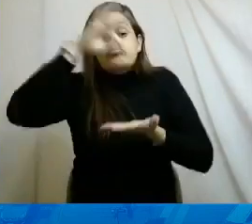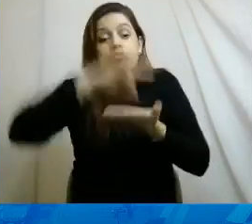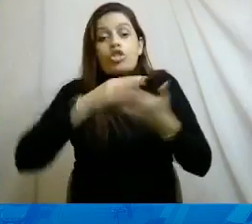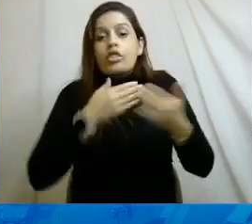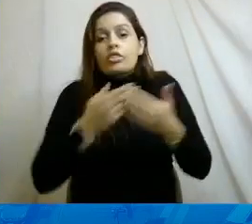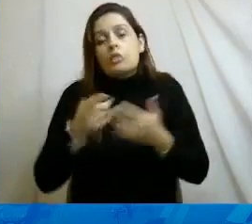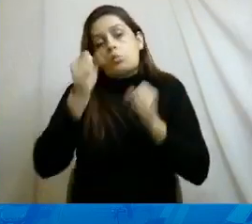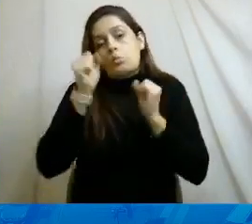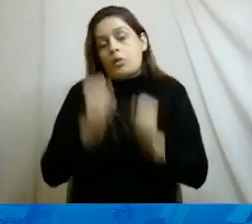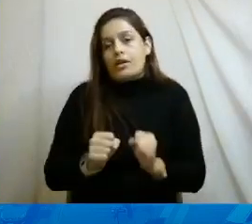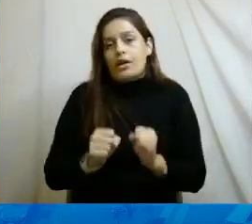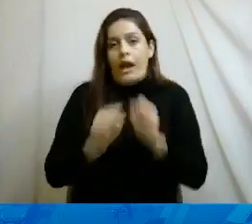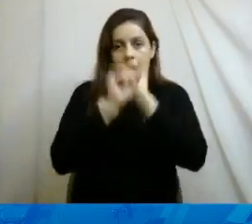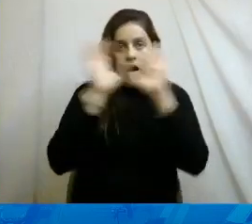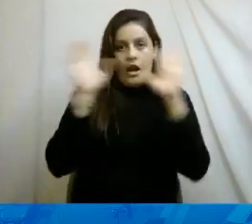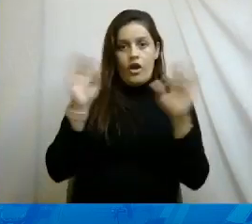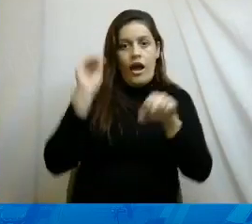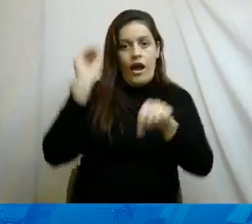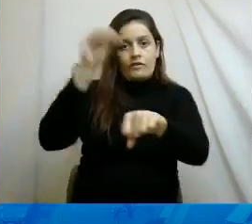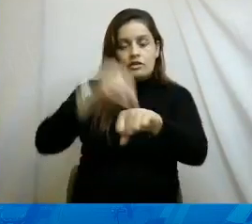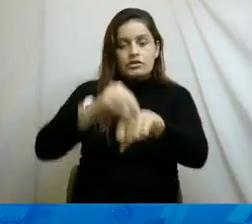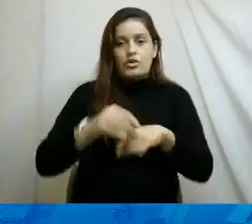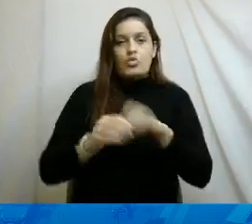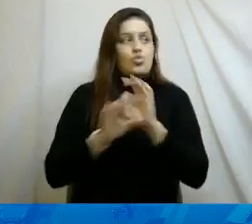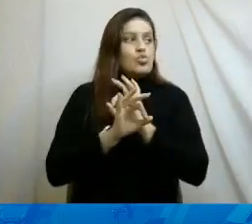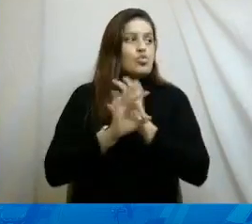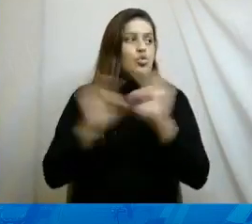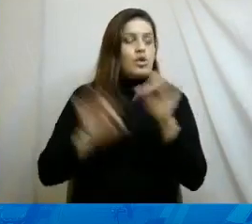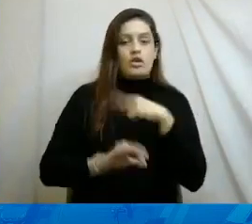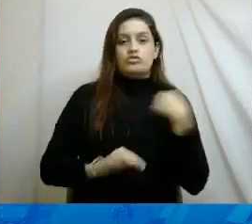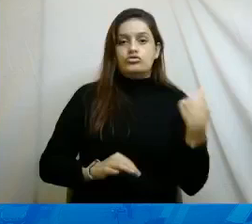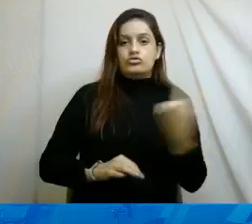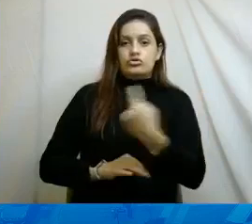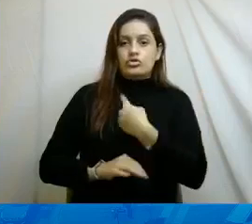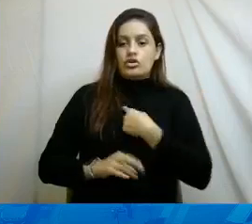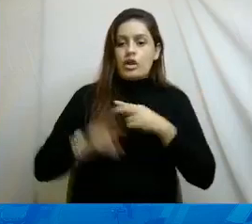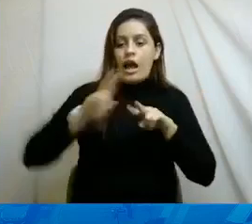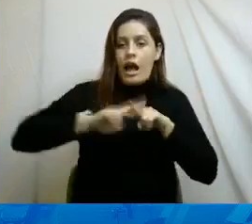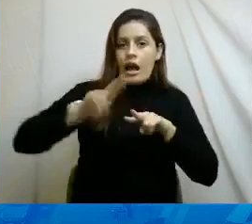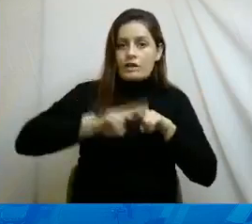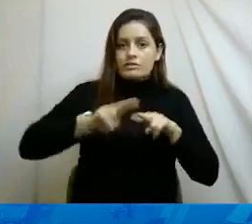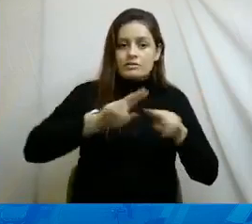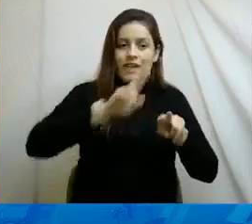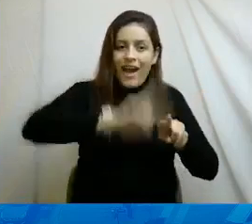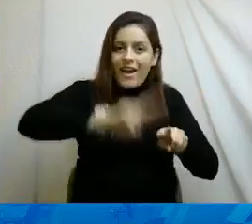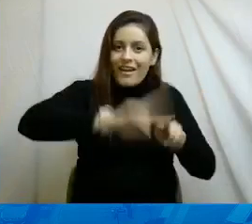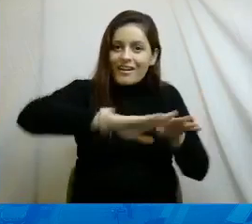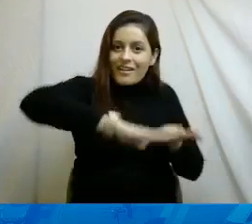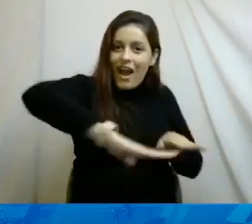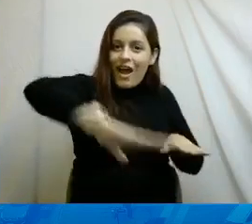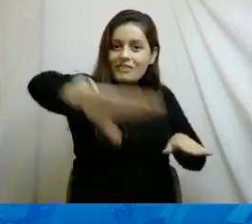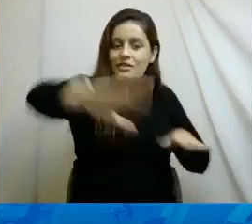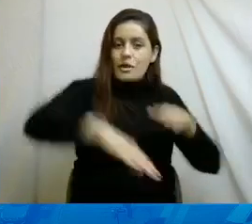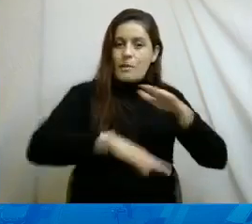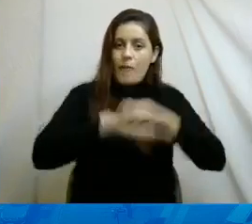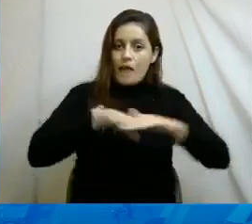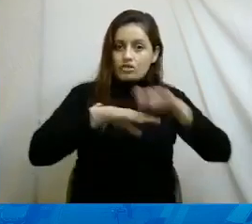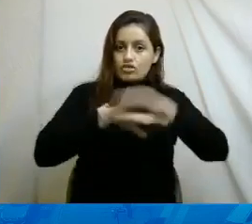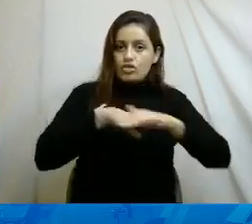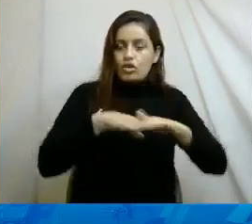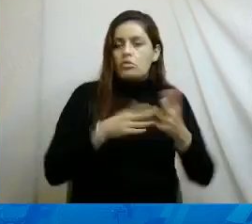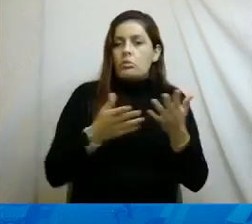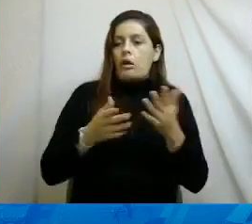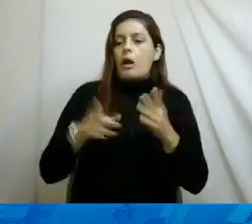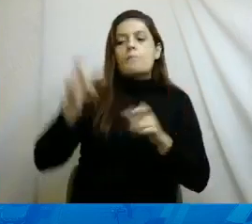claro que en ningún caso hemos desarrollado esta actividad para poder ir en contra de su actividad